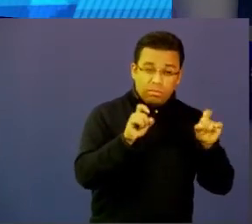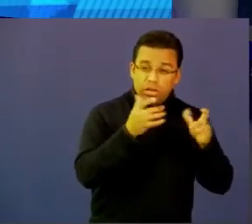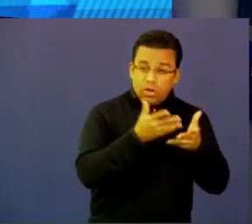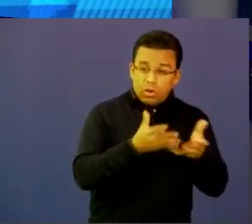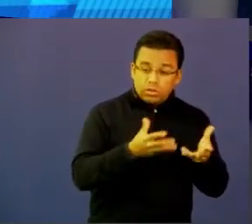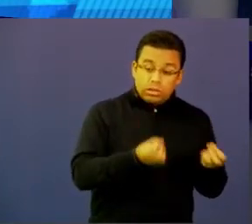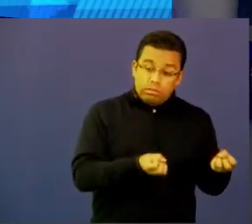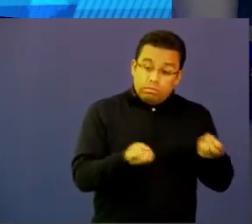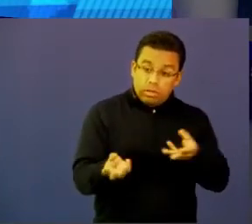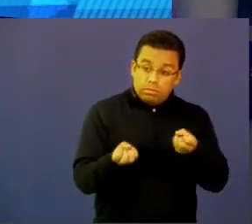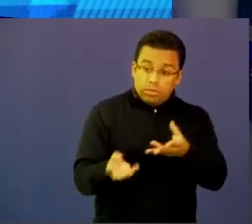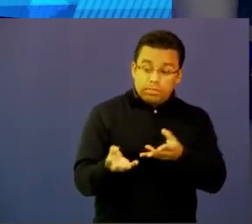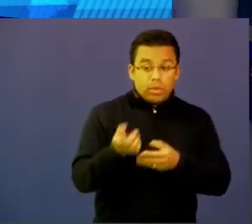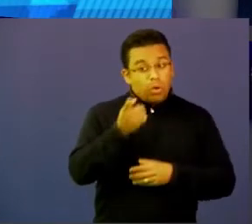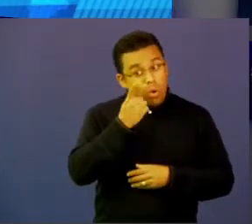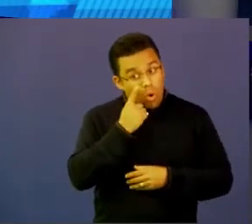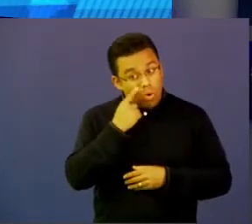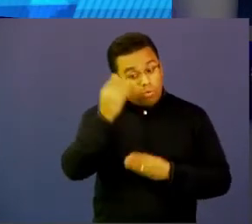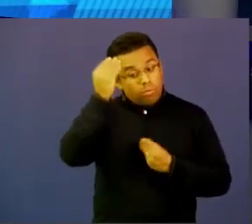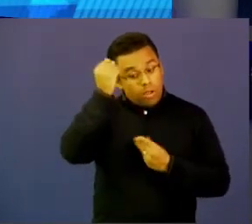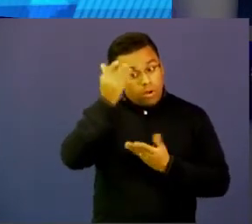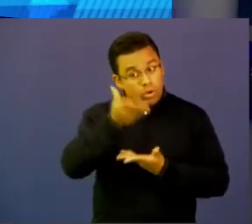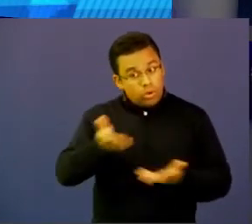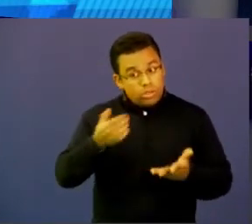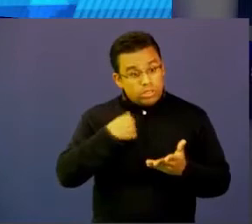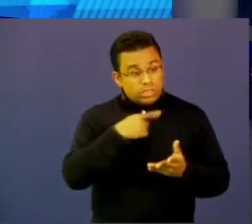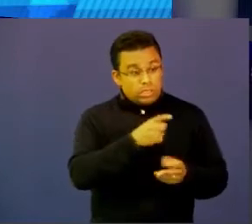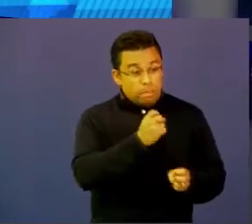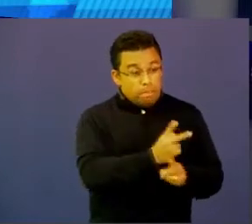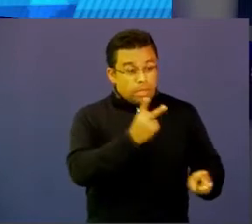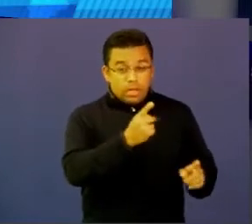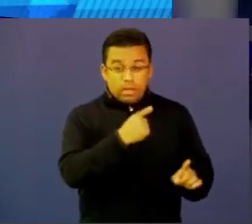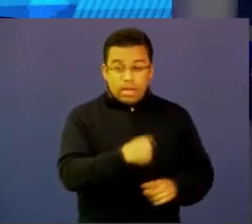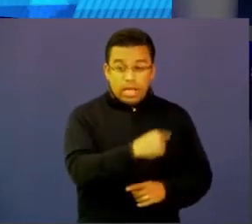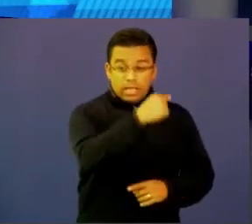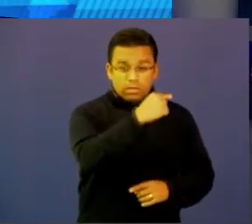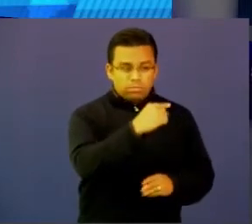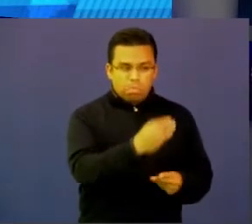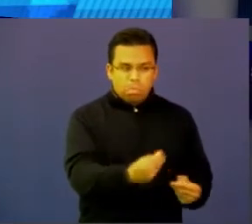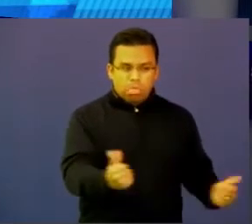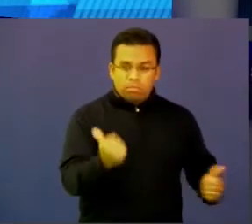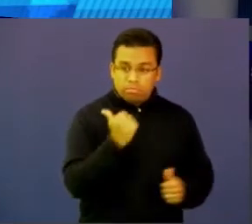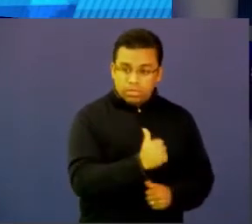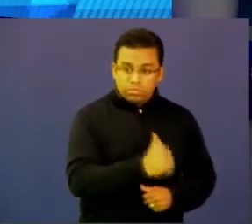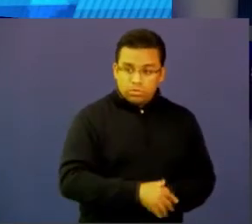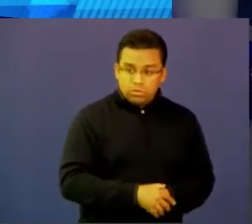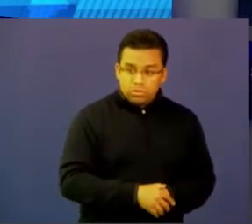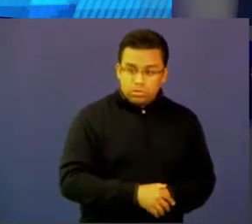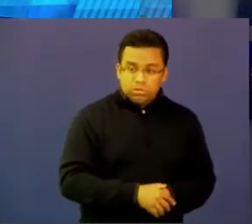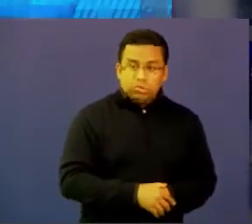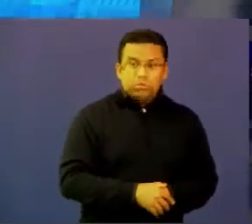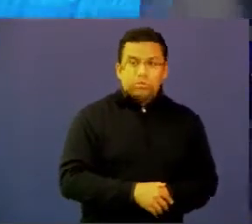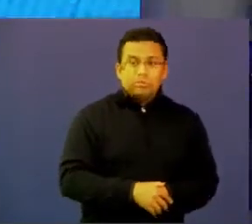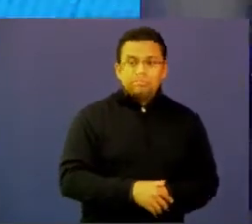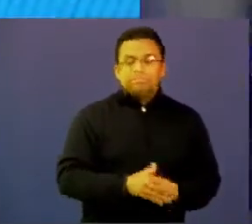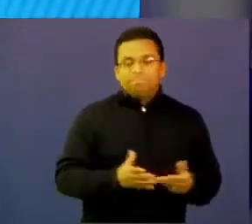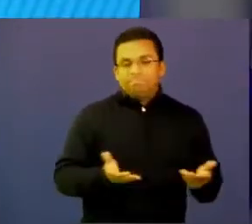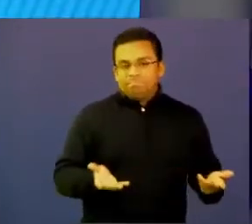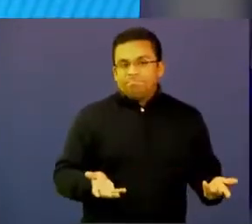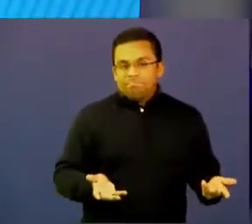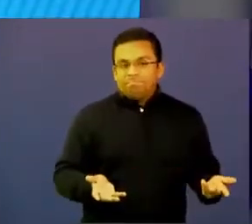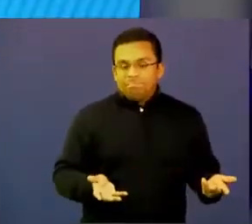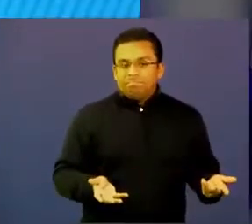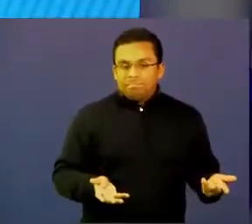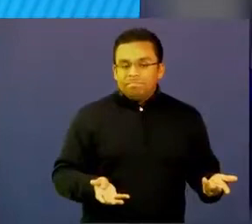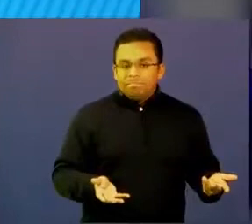personales para que los incidentes negativos desaparezcan por sí mismos. Pues este es justamente el camino. Yo creo que era la